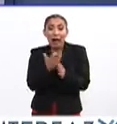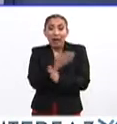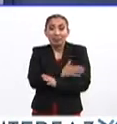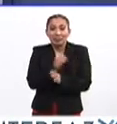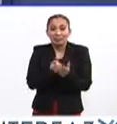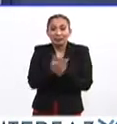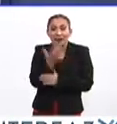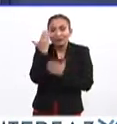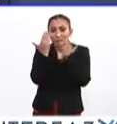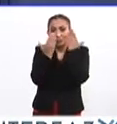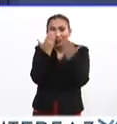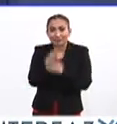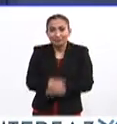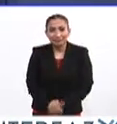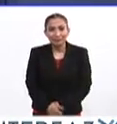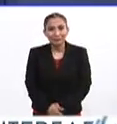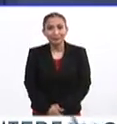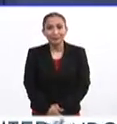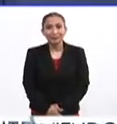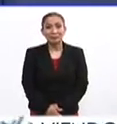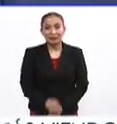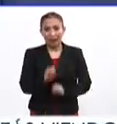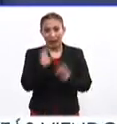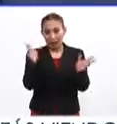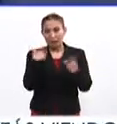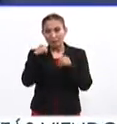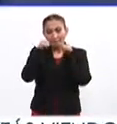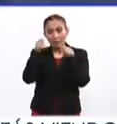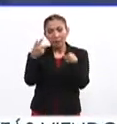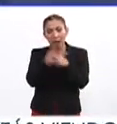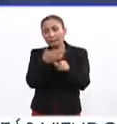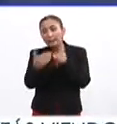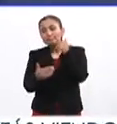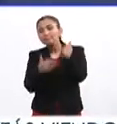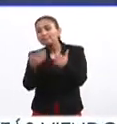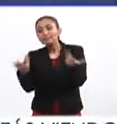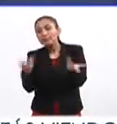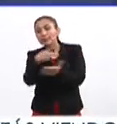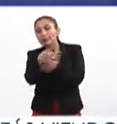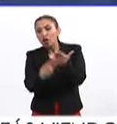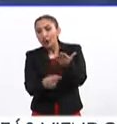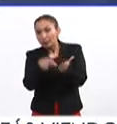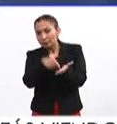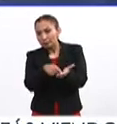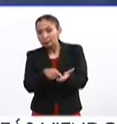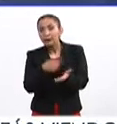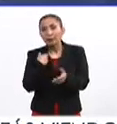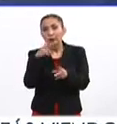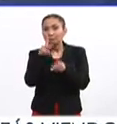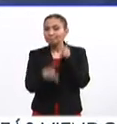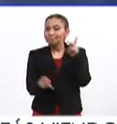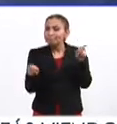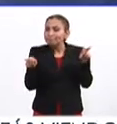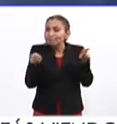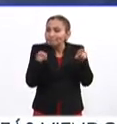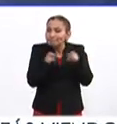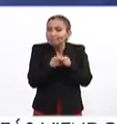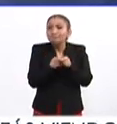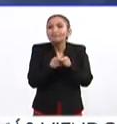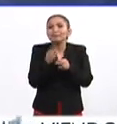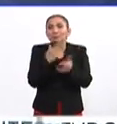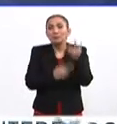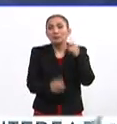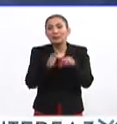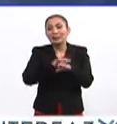de que salgan de los estudios. Así es, estaremos muy pendientes de cómo se va aplicando este nuevo programa. Vamos a hacer una breve